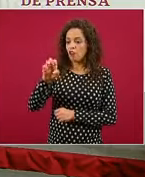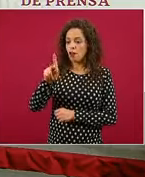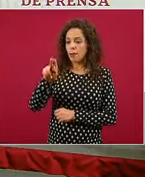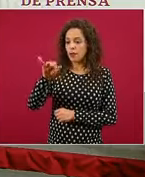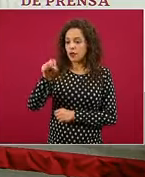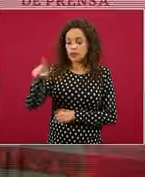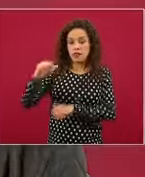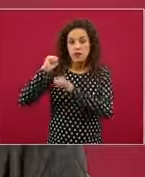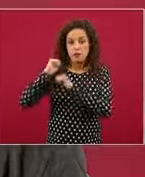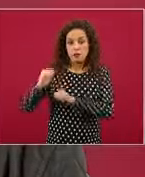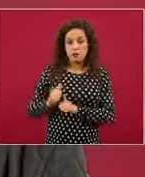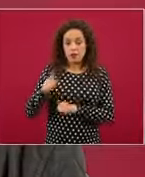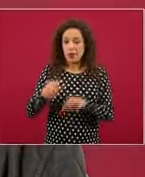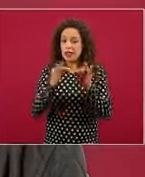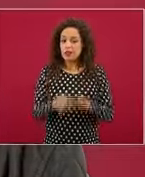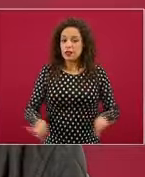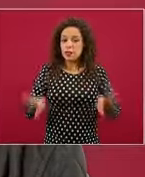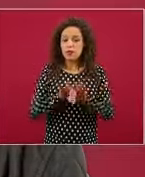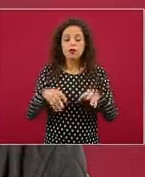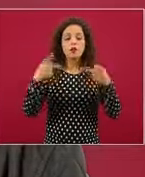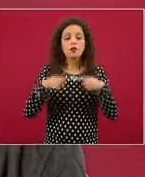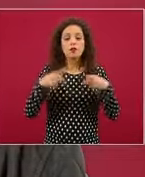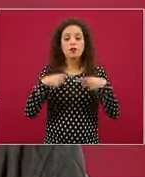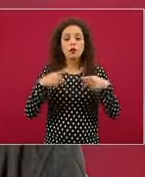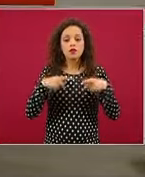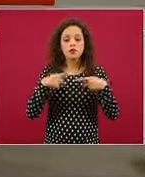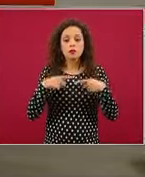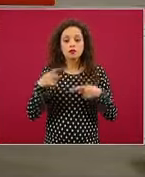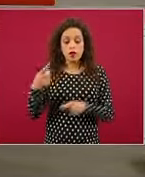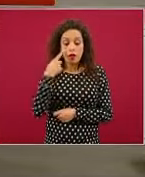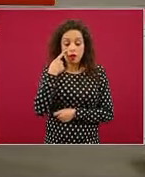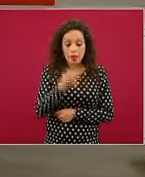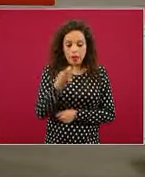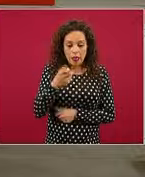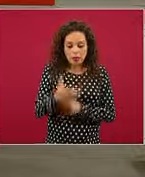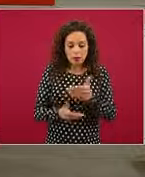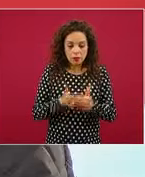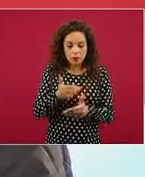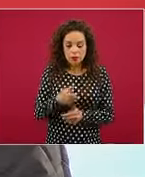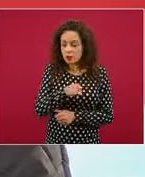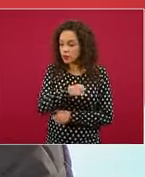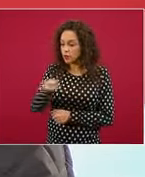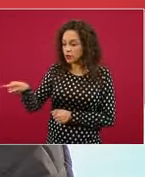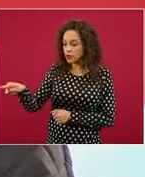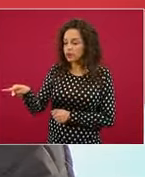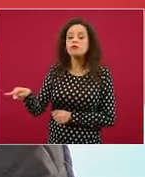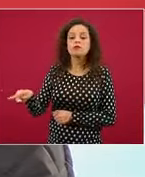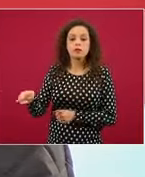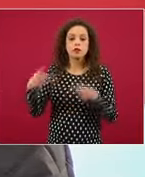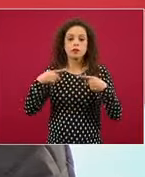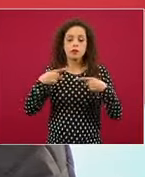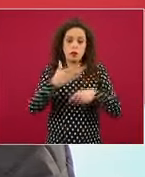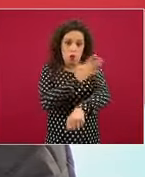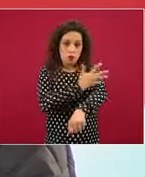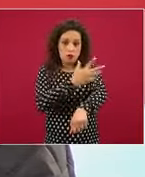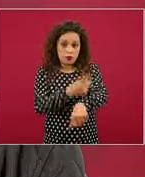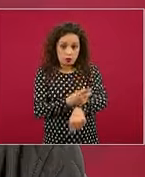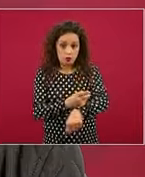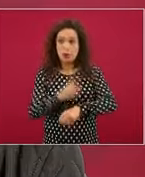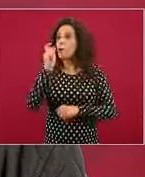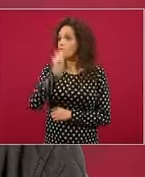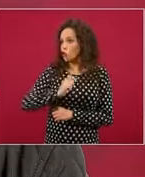extremadamente importante que las personas que están al frente de este proceso sean personas íntegras, sean personas